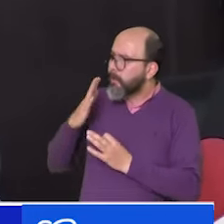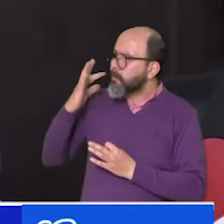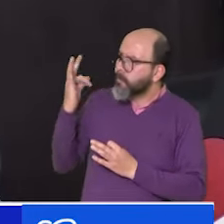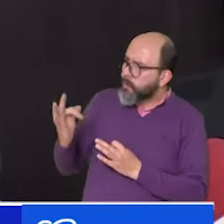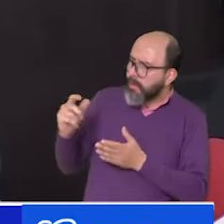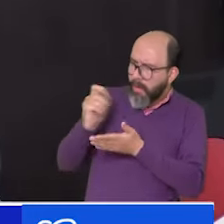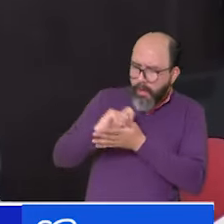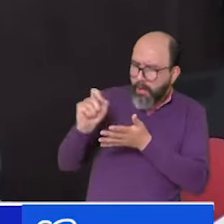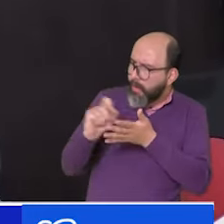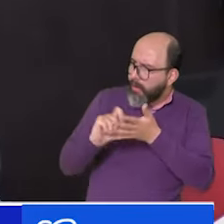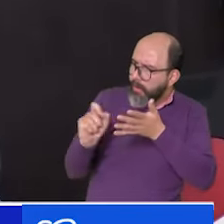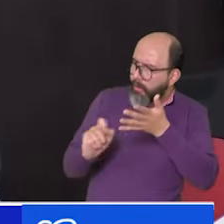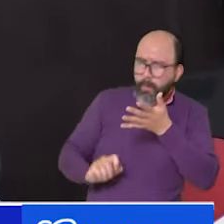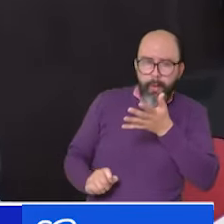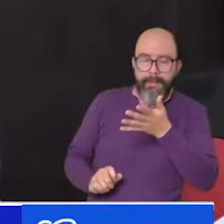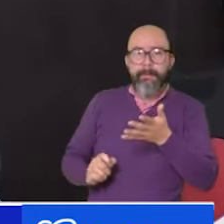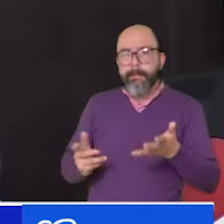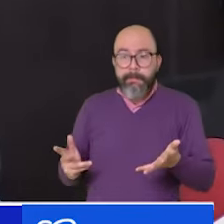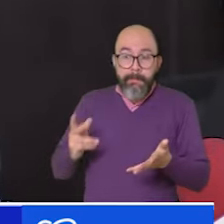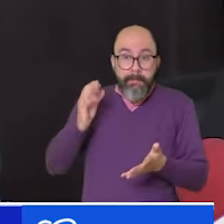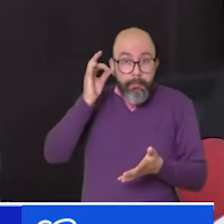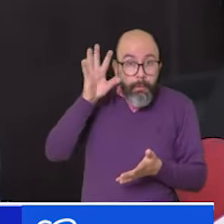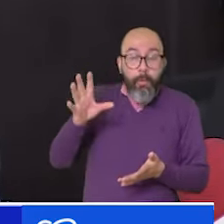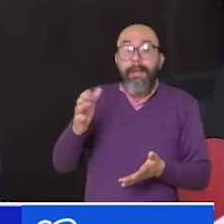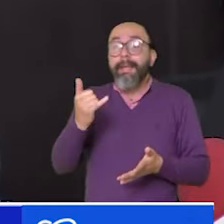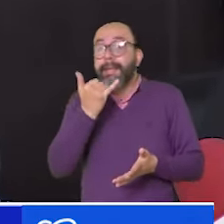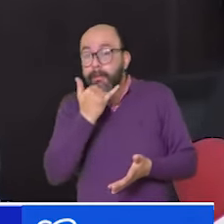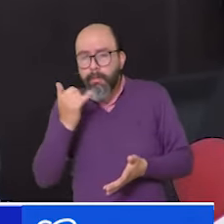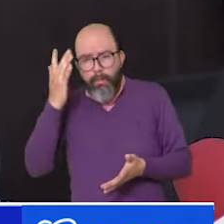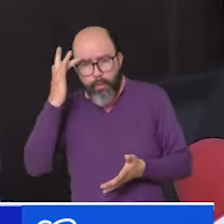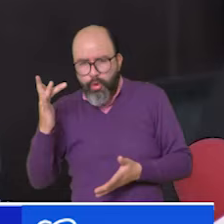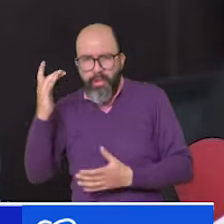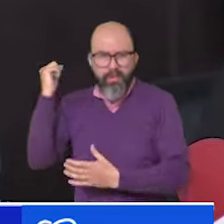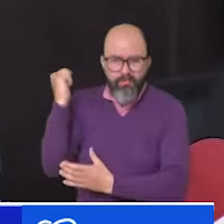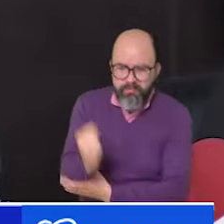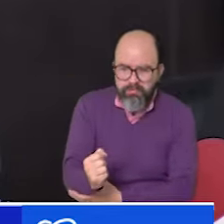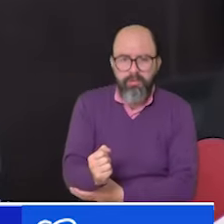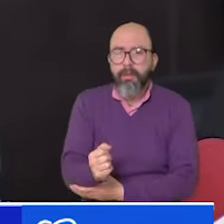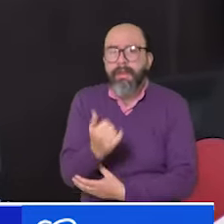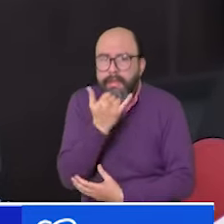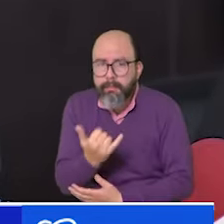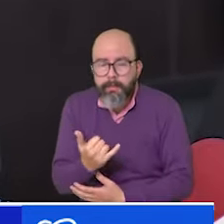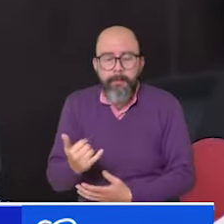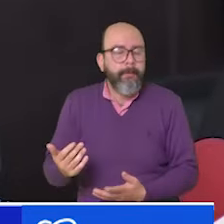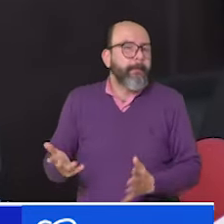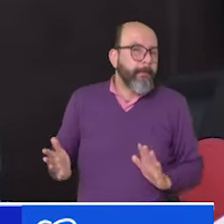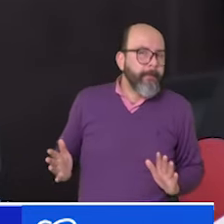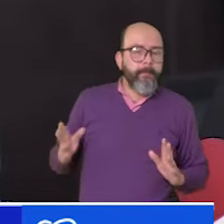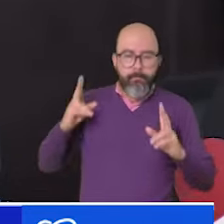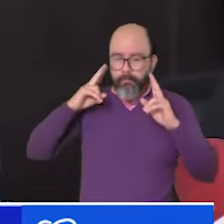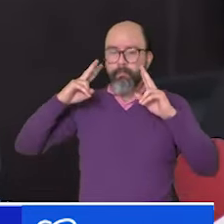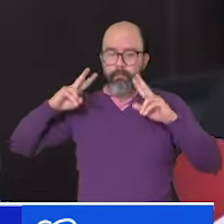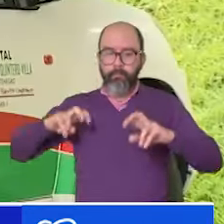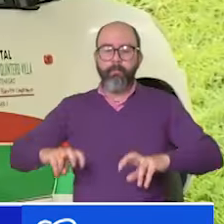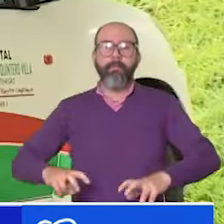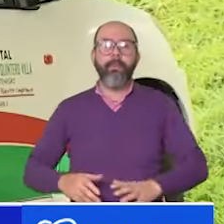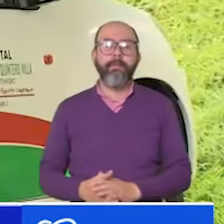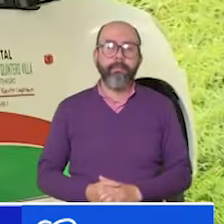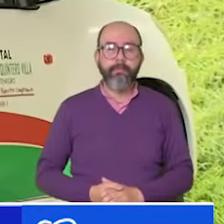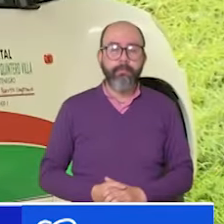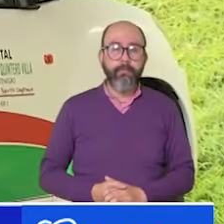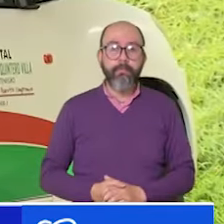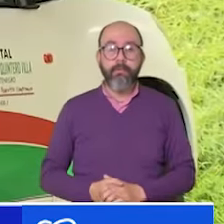para establecer posibles motivos que llevaron a que este ciudadano fuera asesinado. Por